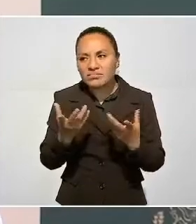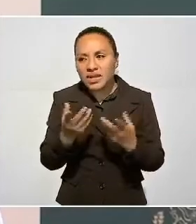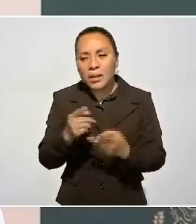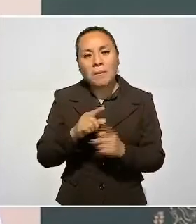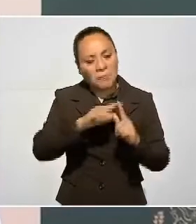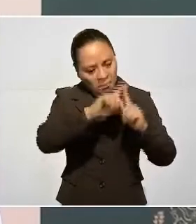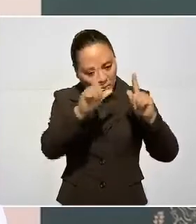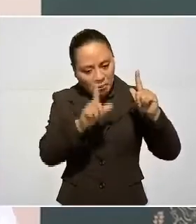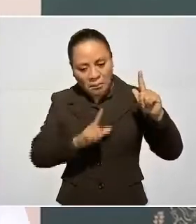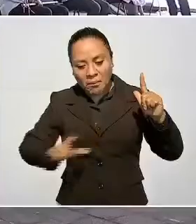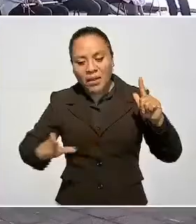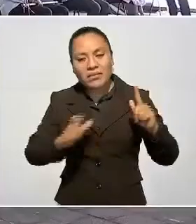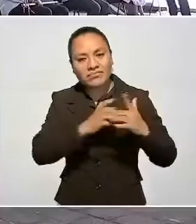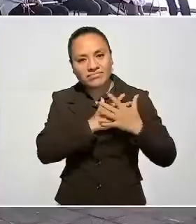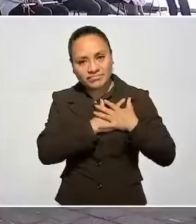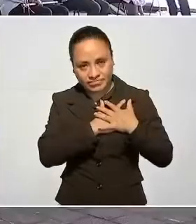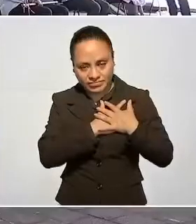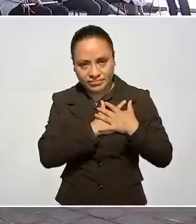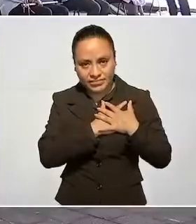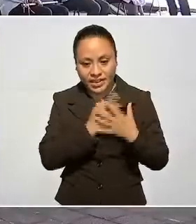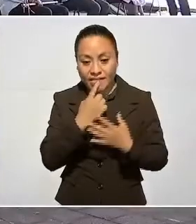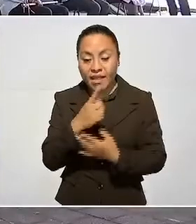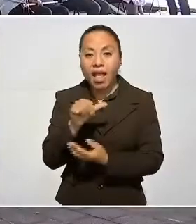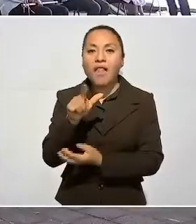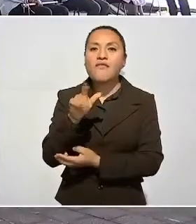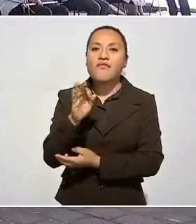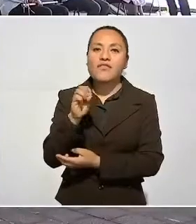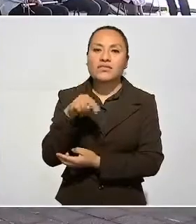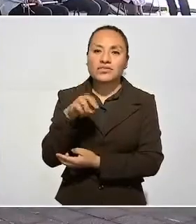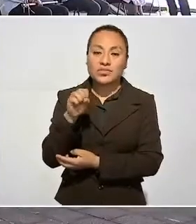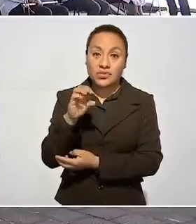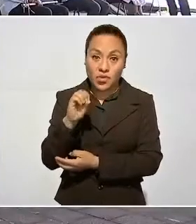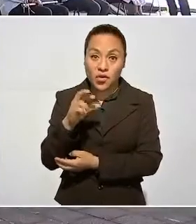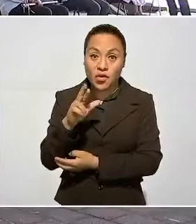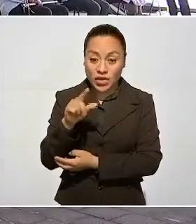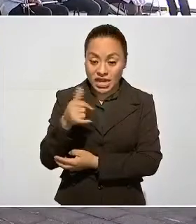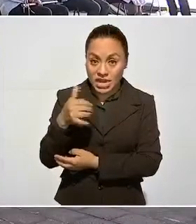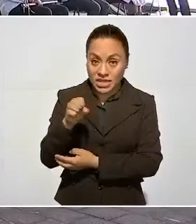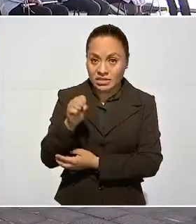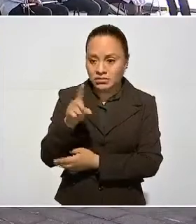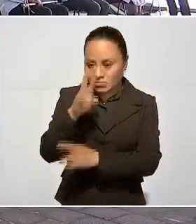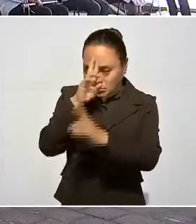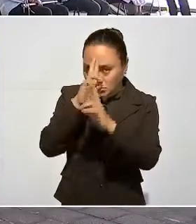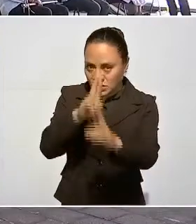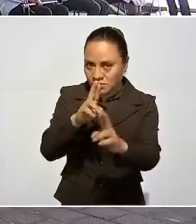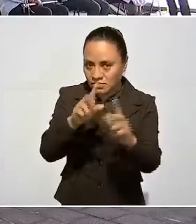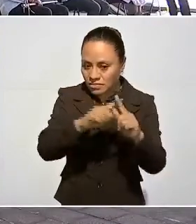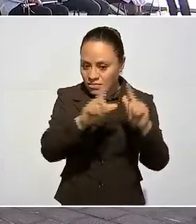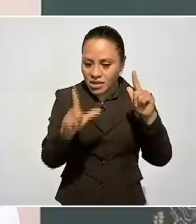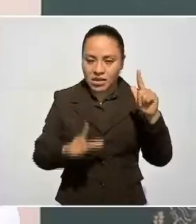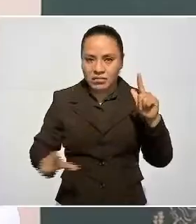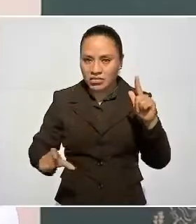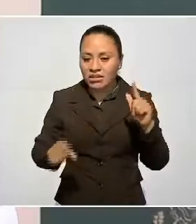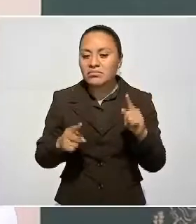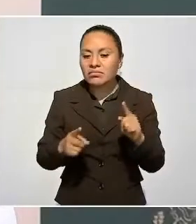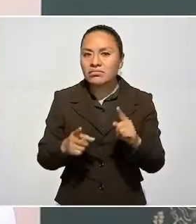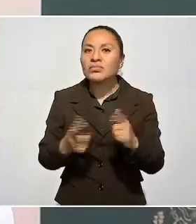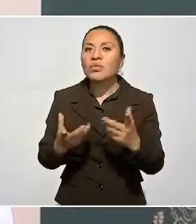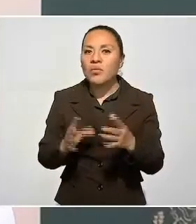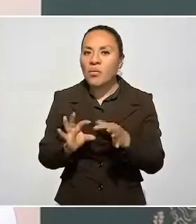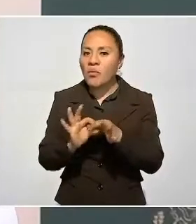patriotismo, así como lo dijo Alfonso Reyes. El respeto a la patria va acompañado de